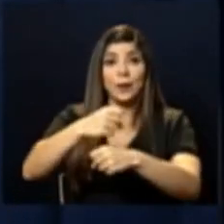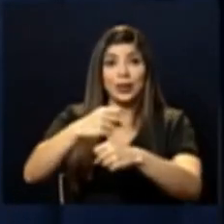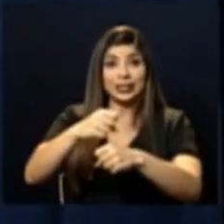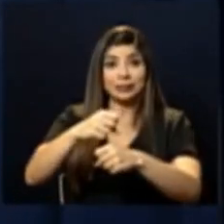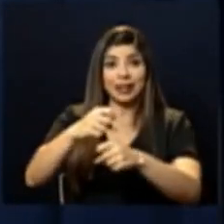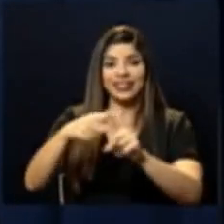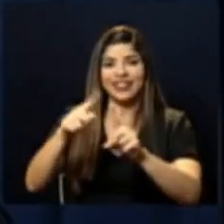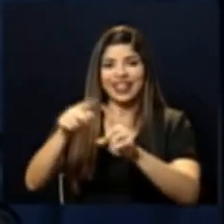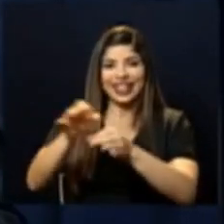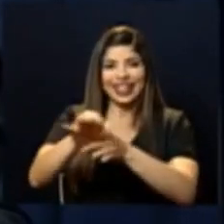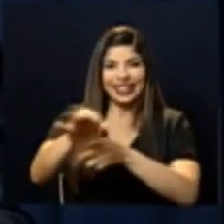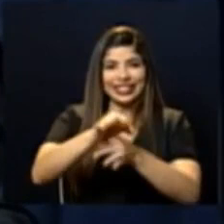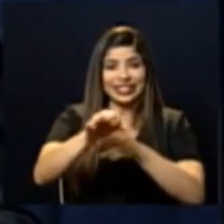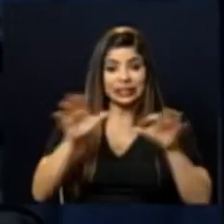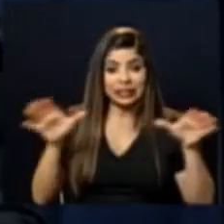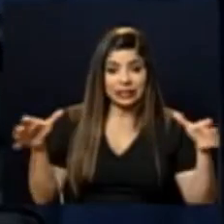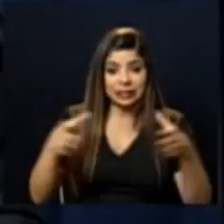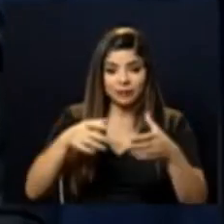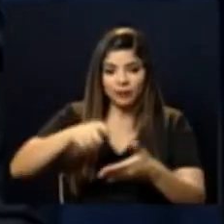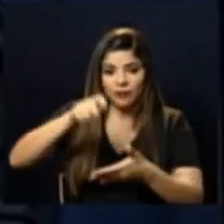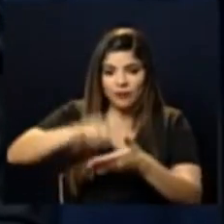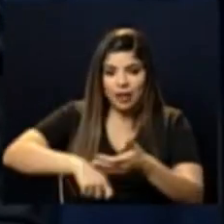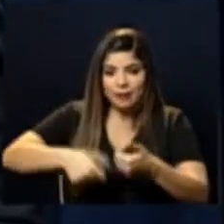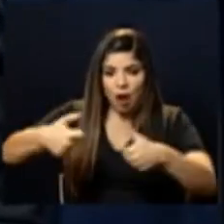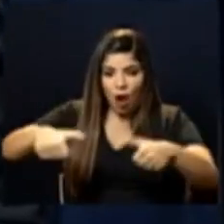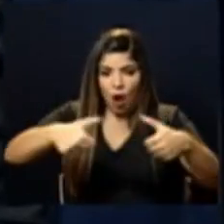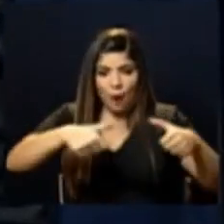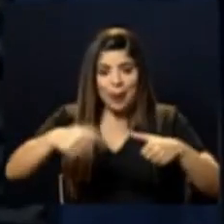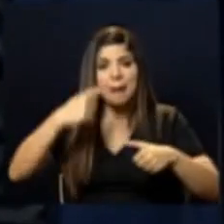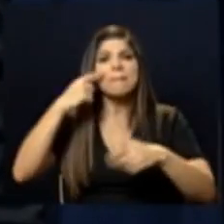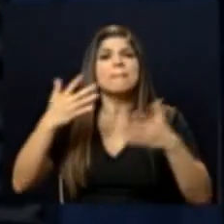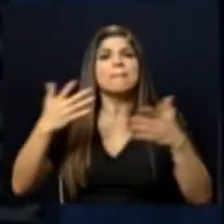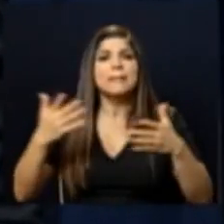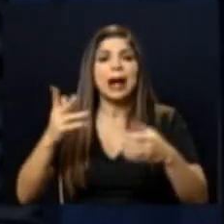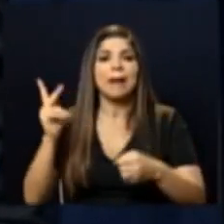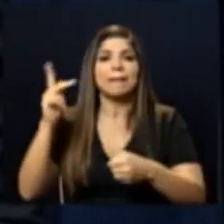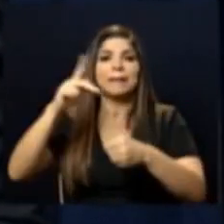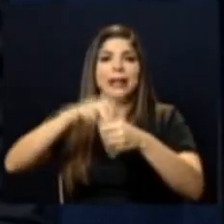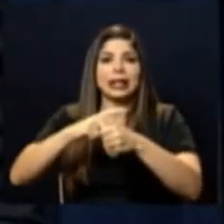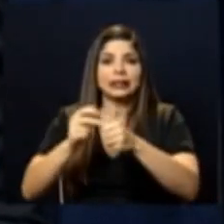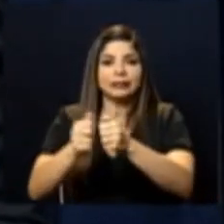de distrito firmaron convenios de participación para la ejecución